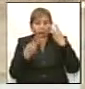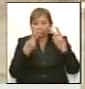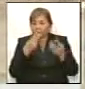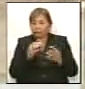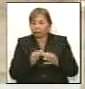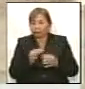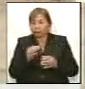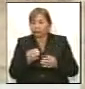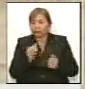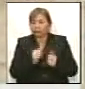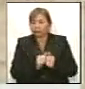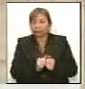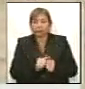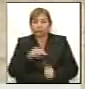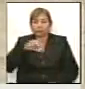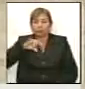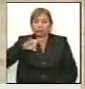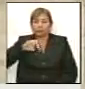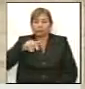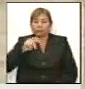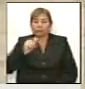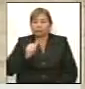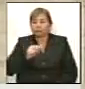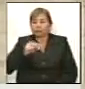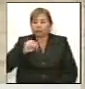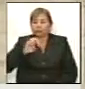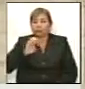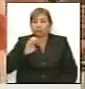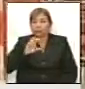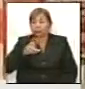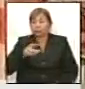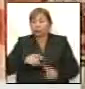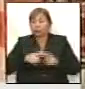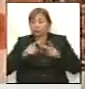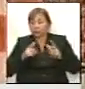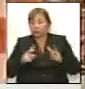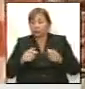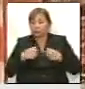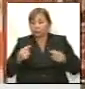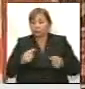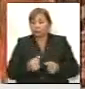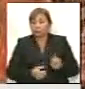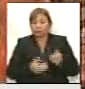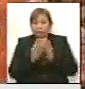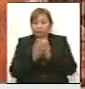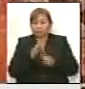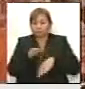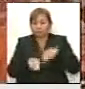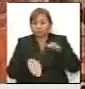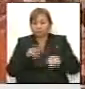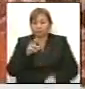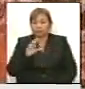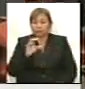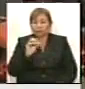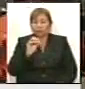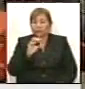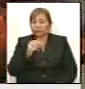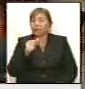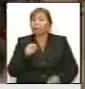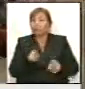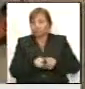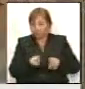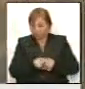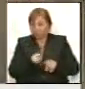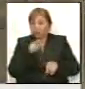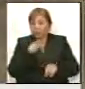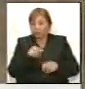desplazó hasta el balneario de Punta Negra, donde se ubica el Centro de Alto Rendimiento de Surf en Punta Rocas. Aquí las obras también se encuentran